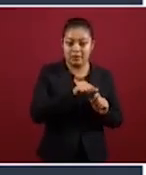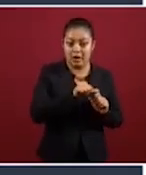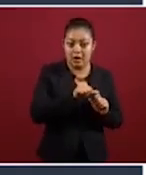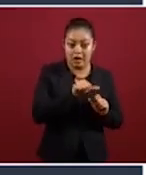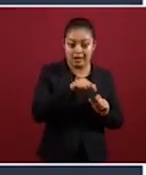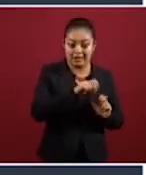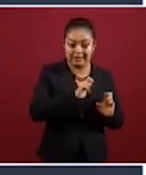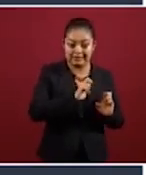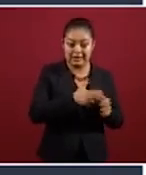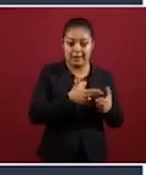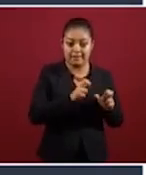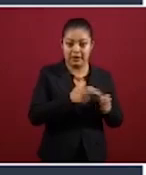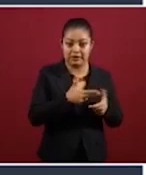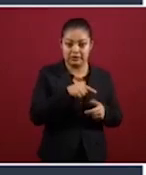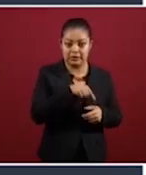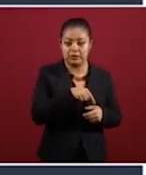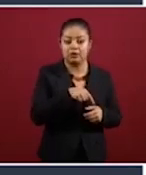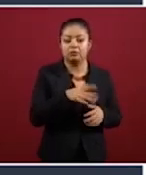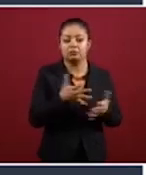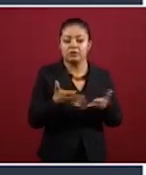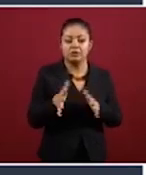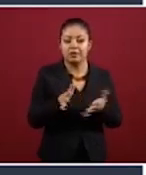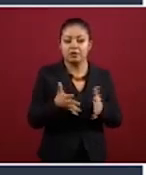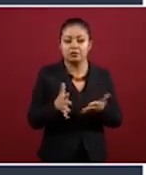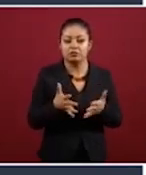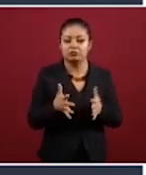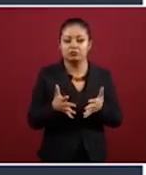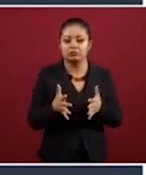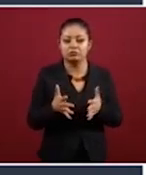de Chiapas. Chiapas prácticamente nada más son